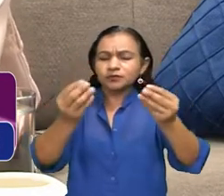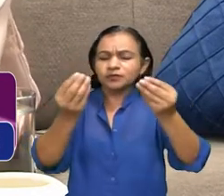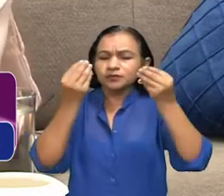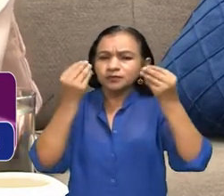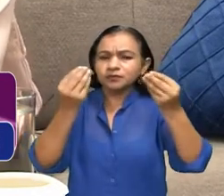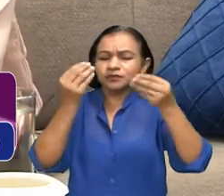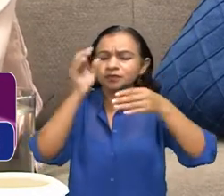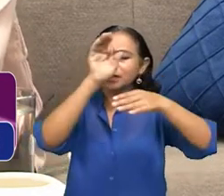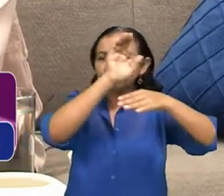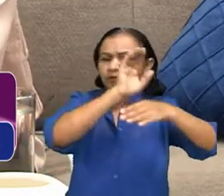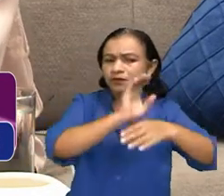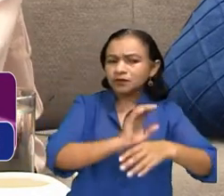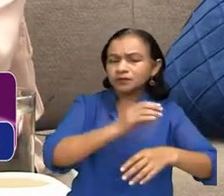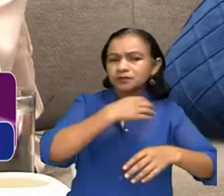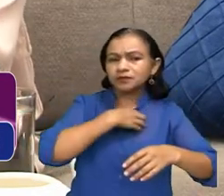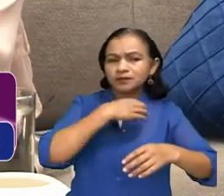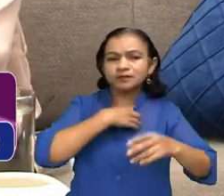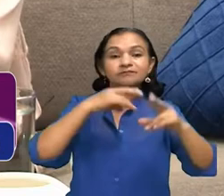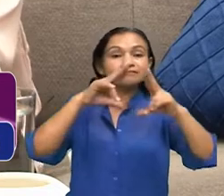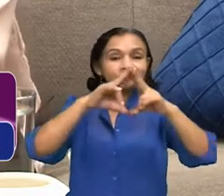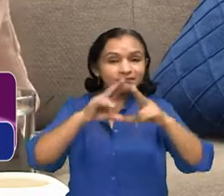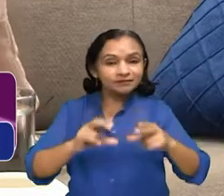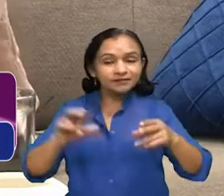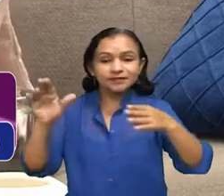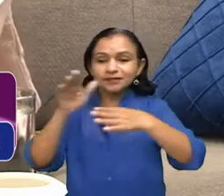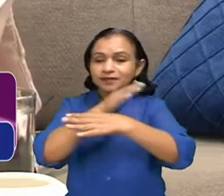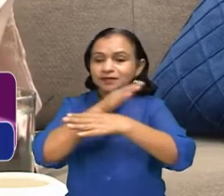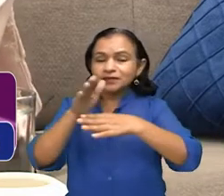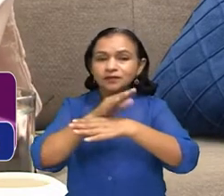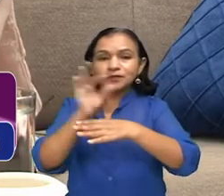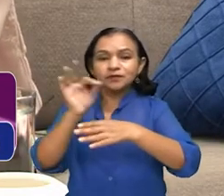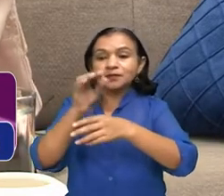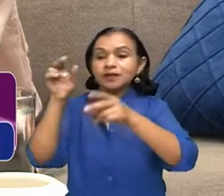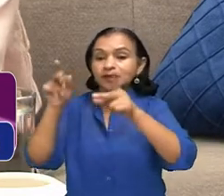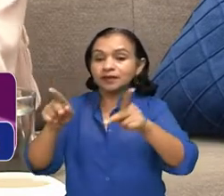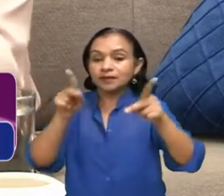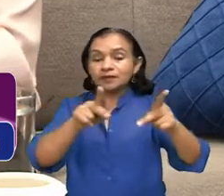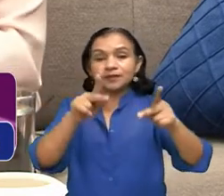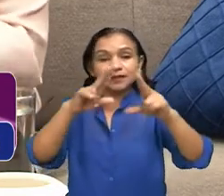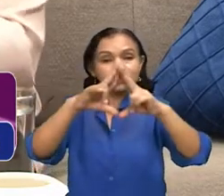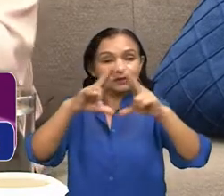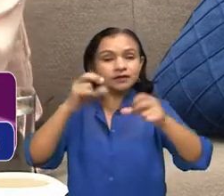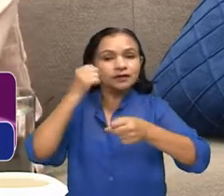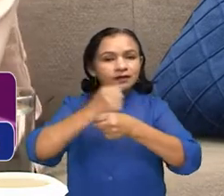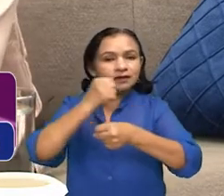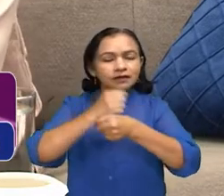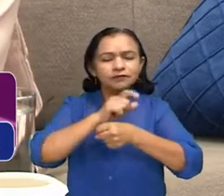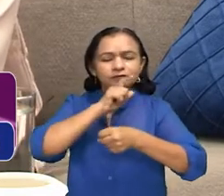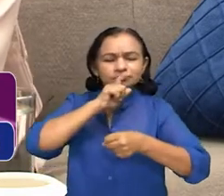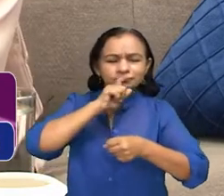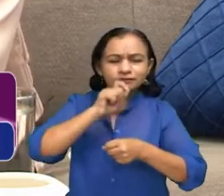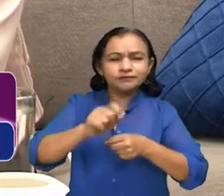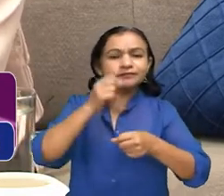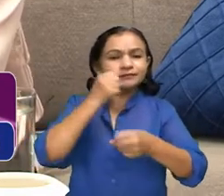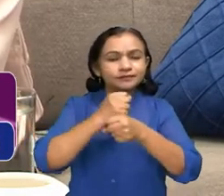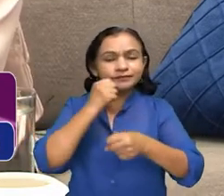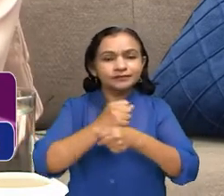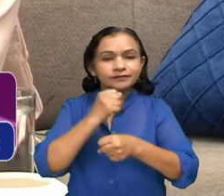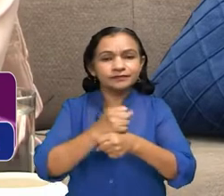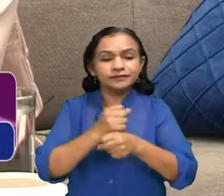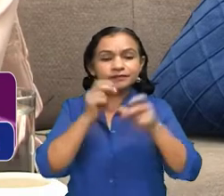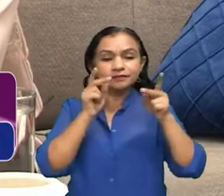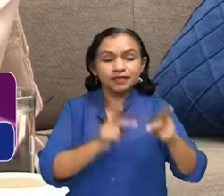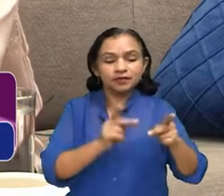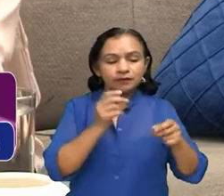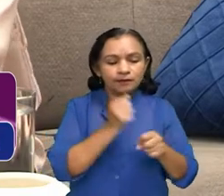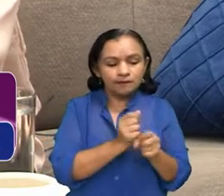muchas tradiciones, tenemos mucha laboriosidad, tenemos muchos artesanos que ya están haciendo economía